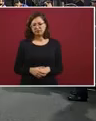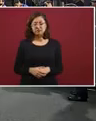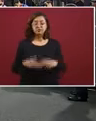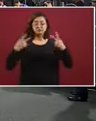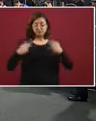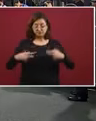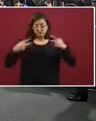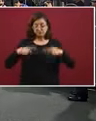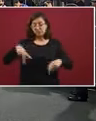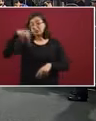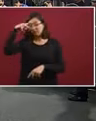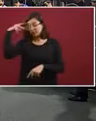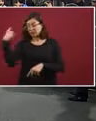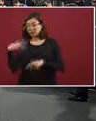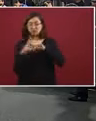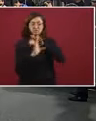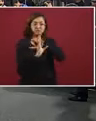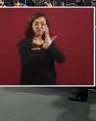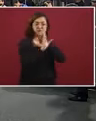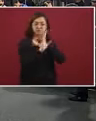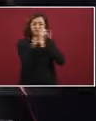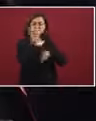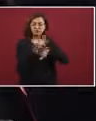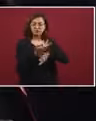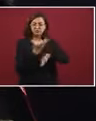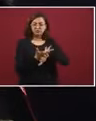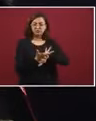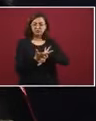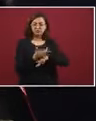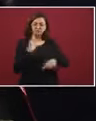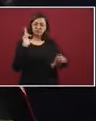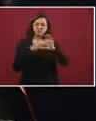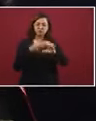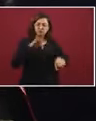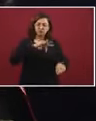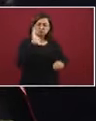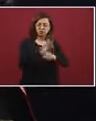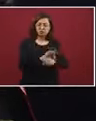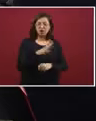Unidos por la vía del asilo político. ¿Por la vía de qué? Del asilo político.